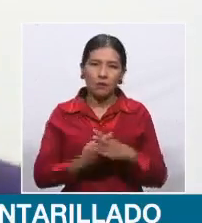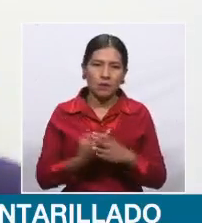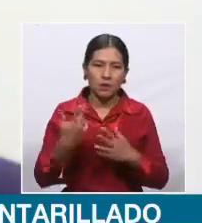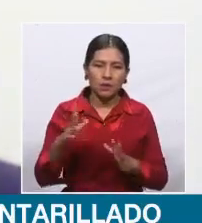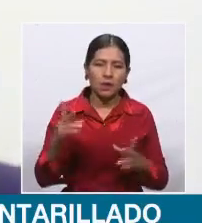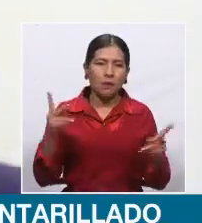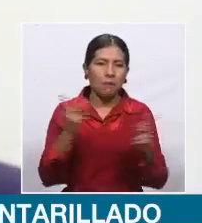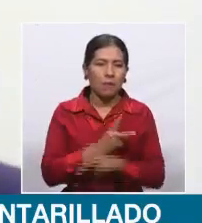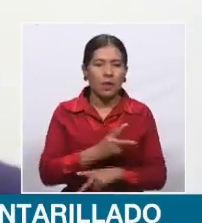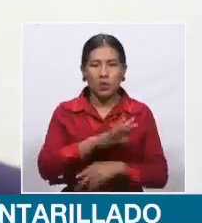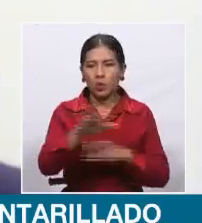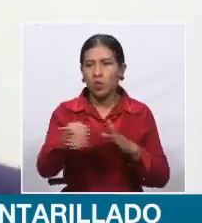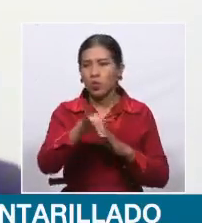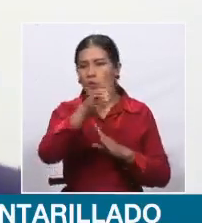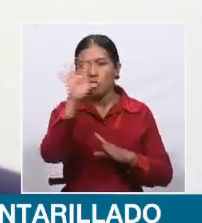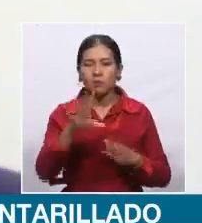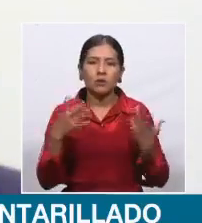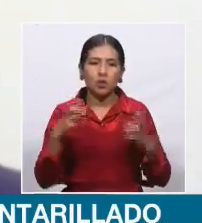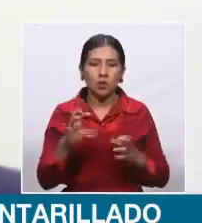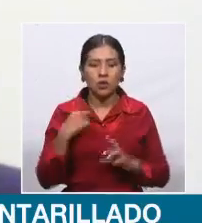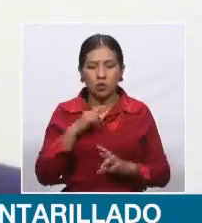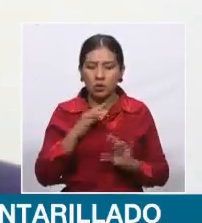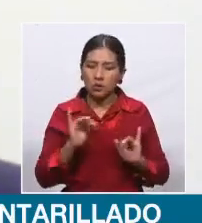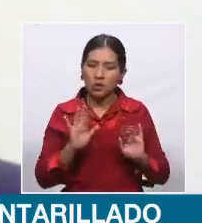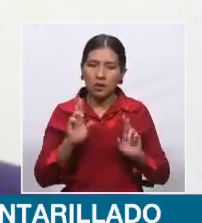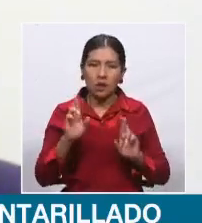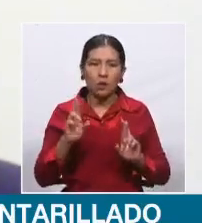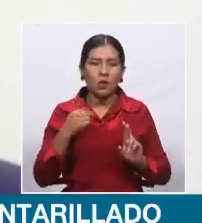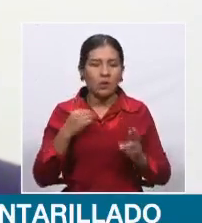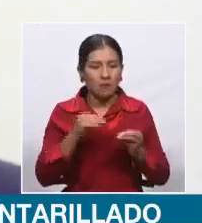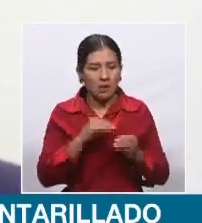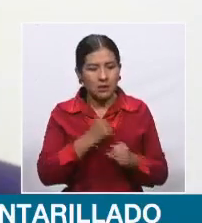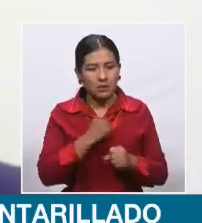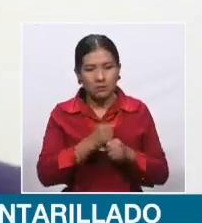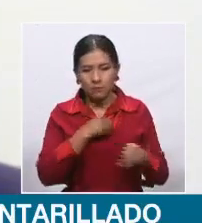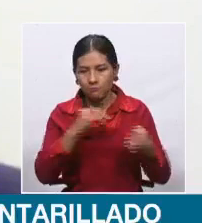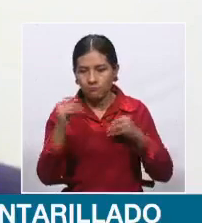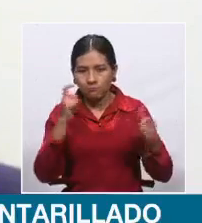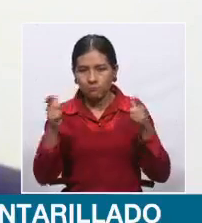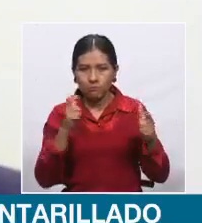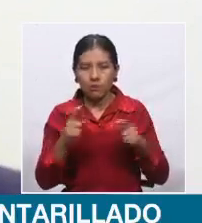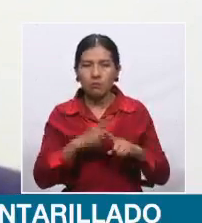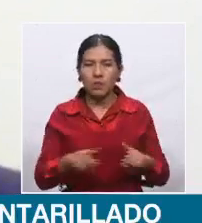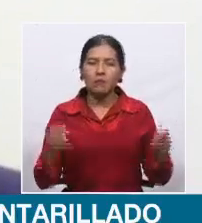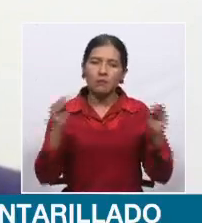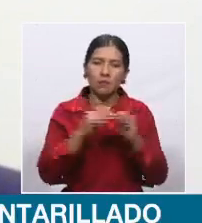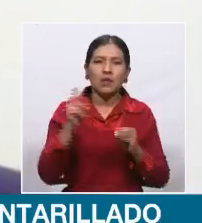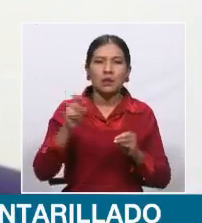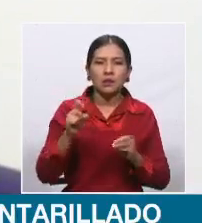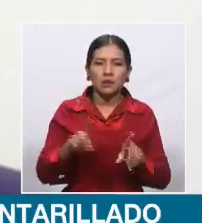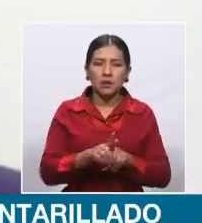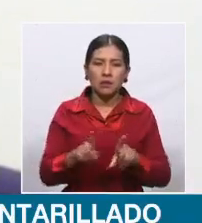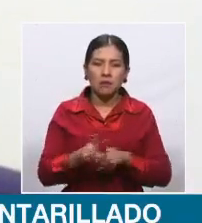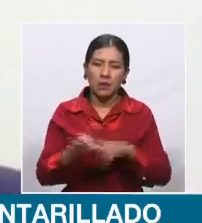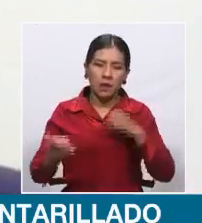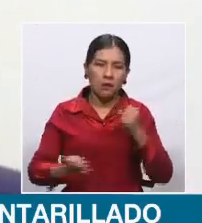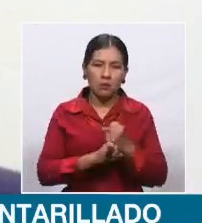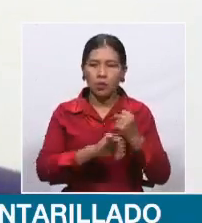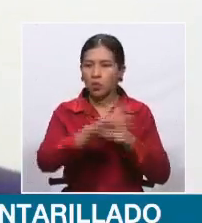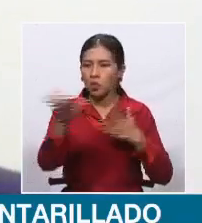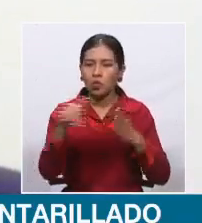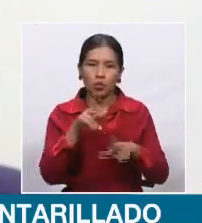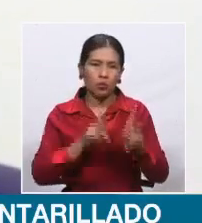nivel nacional. Entonces estamos trabajando en ello, pero también necesitamos el apoyo también de toda